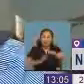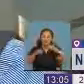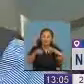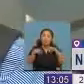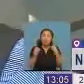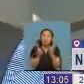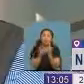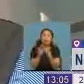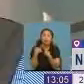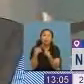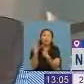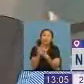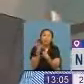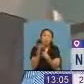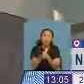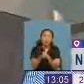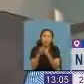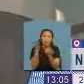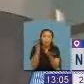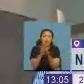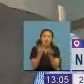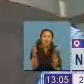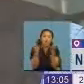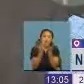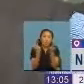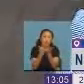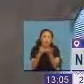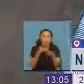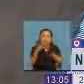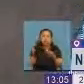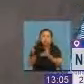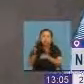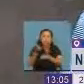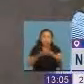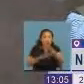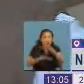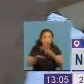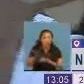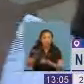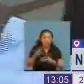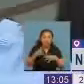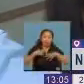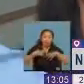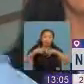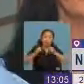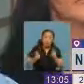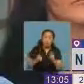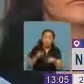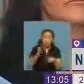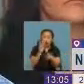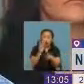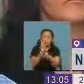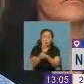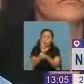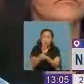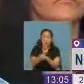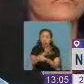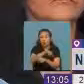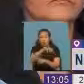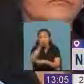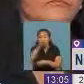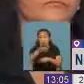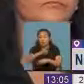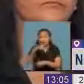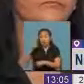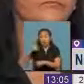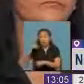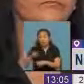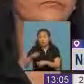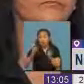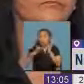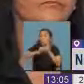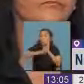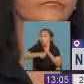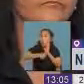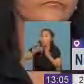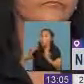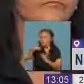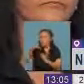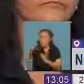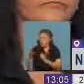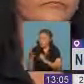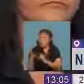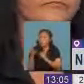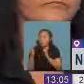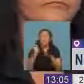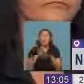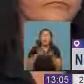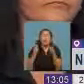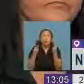relación fronteriza: el transporte, la salud, la protección de los argentinos, la documentación de los argentinos y,